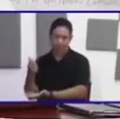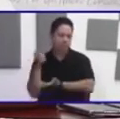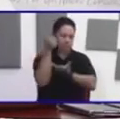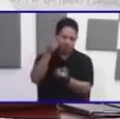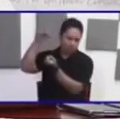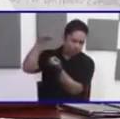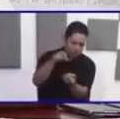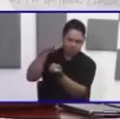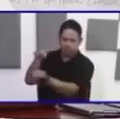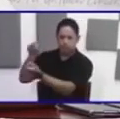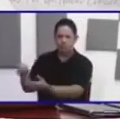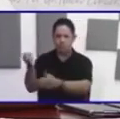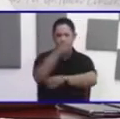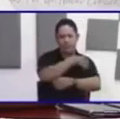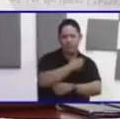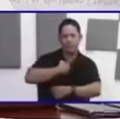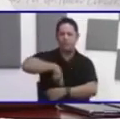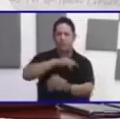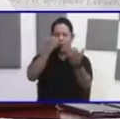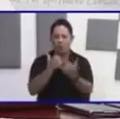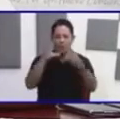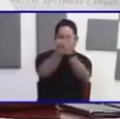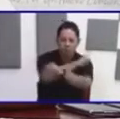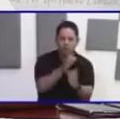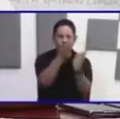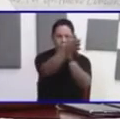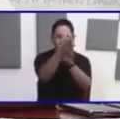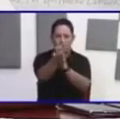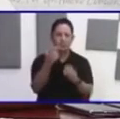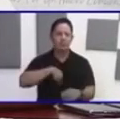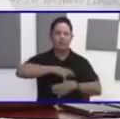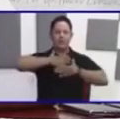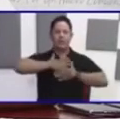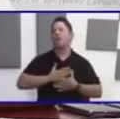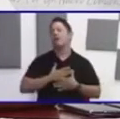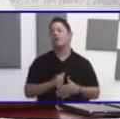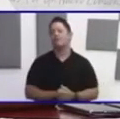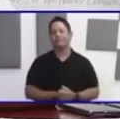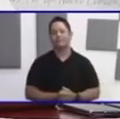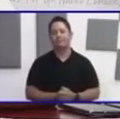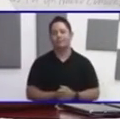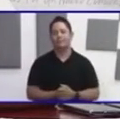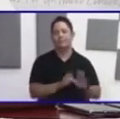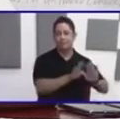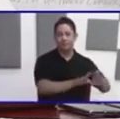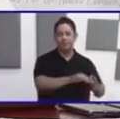la noche de hoy. Y eso, pues, desde luego nos satisface. Aparte de eso, para